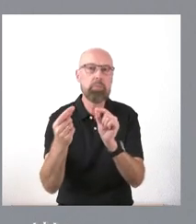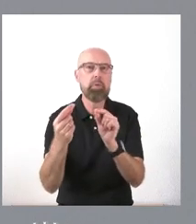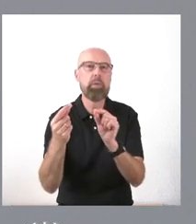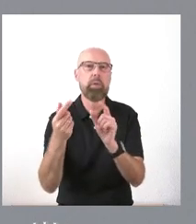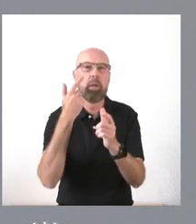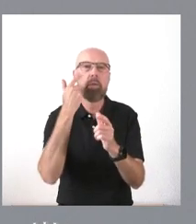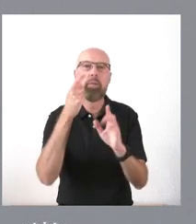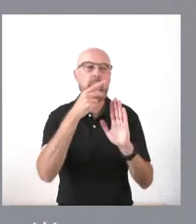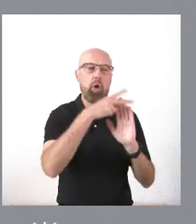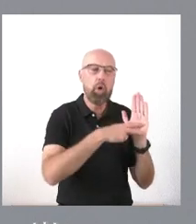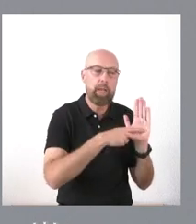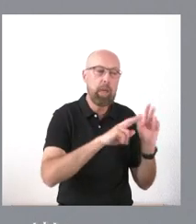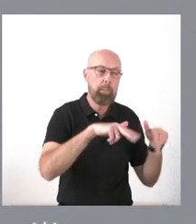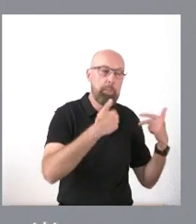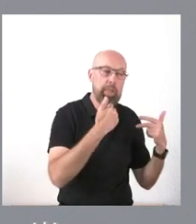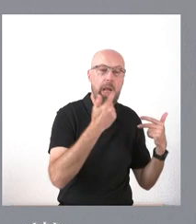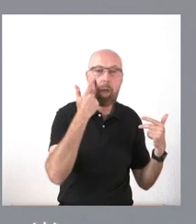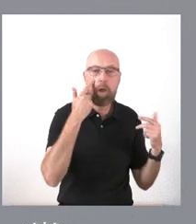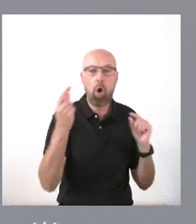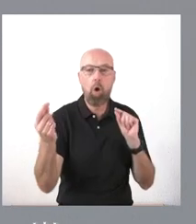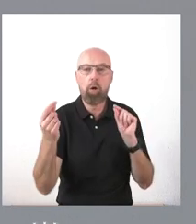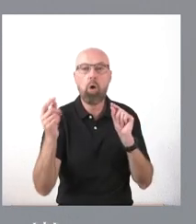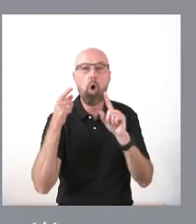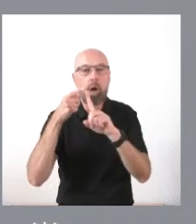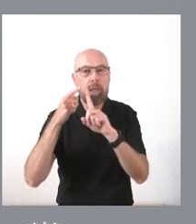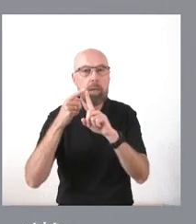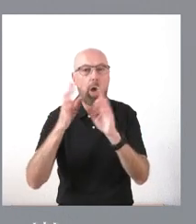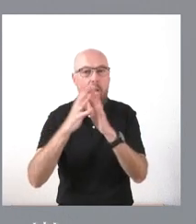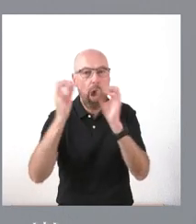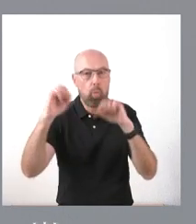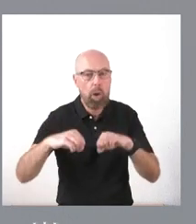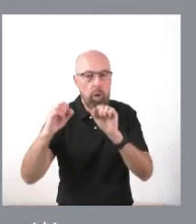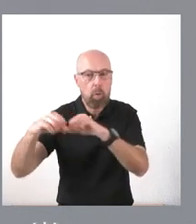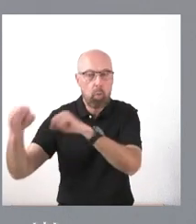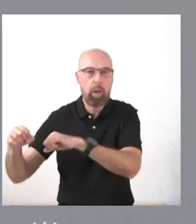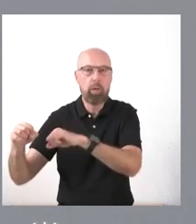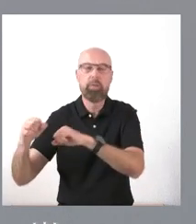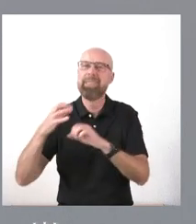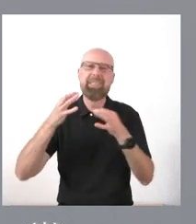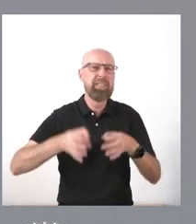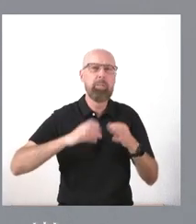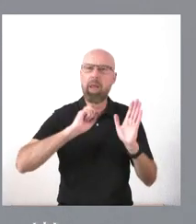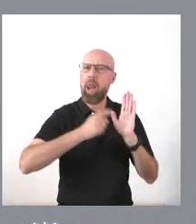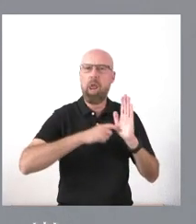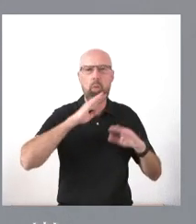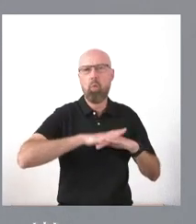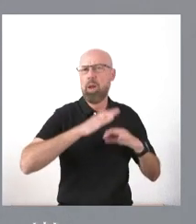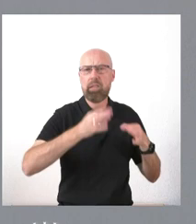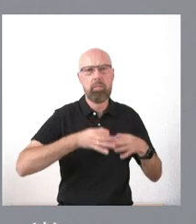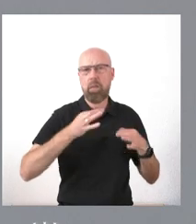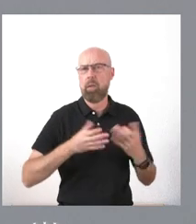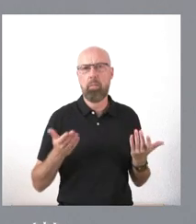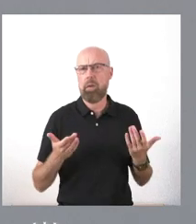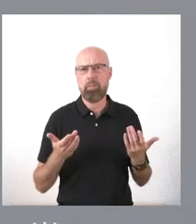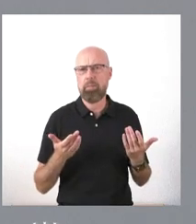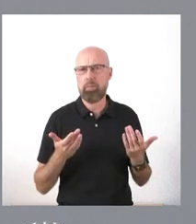objetivo de llegar a acuerdos con el sector siempre dentro de la ley como les he dicho y por tanto utilizando los